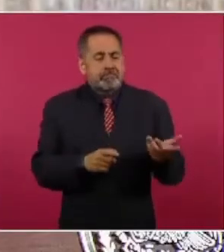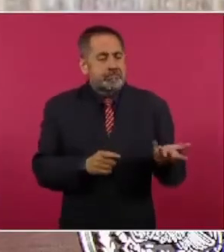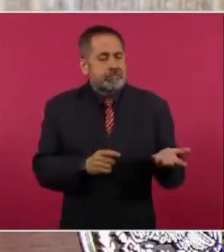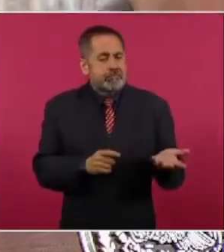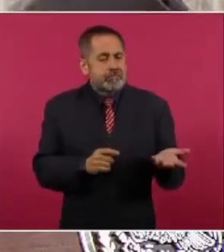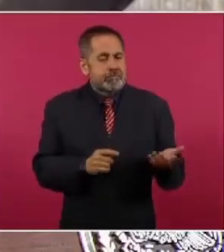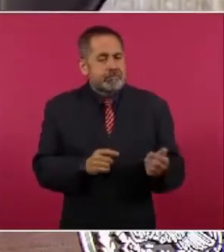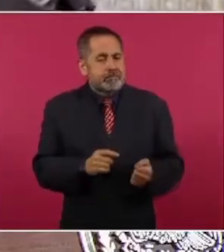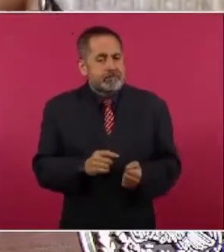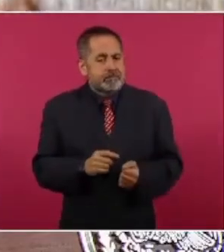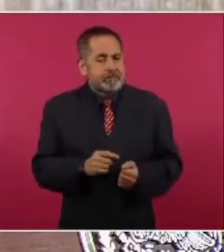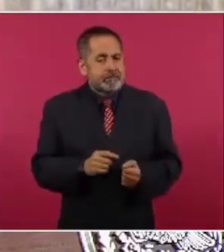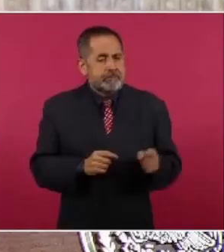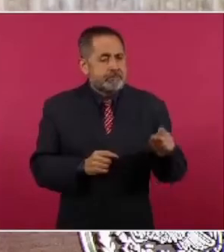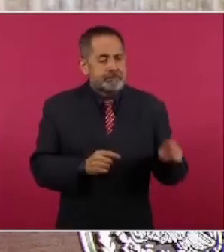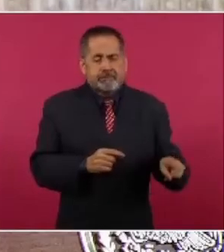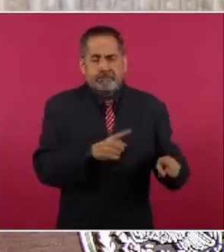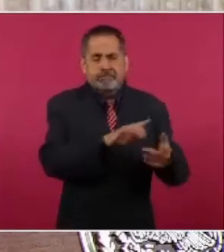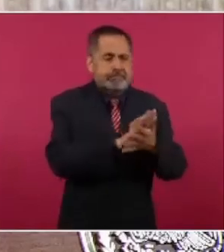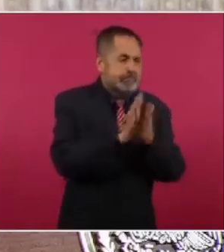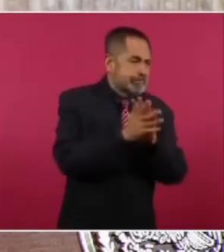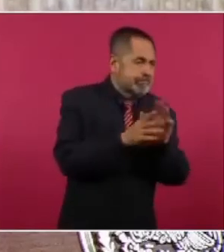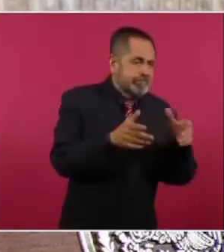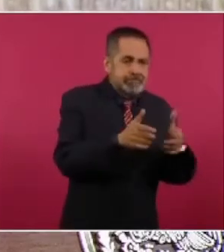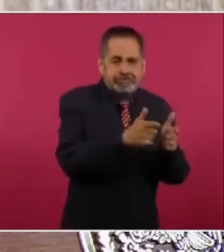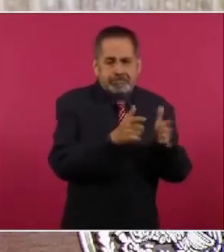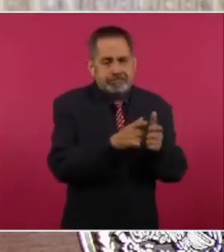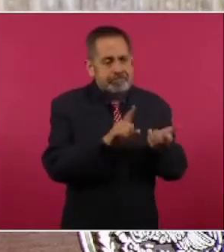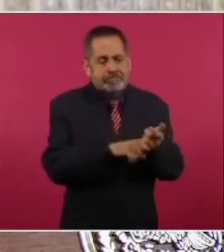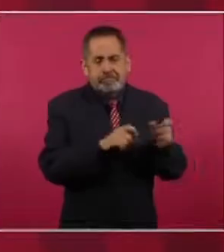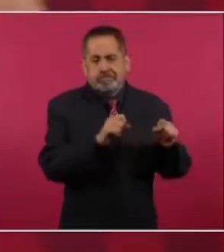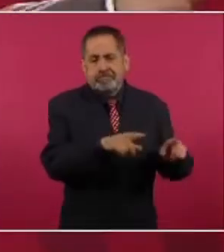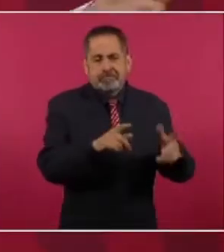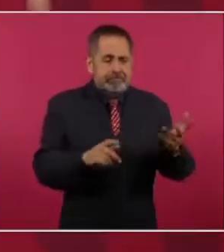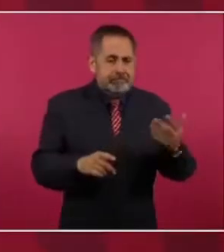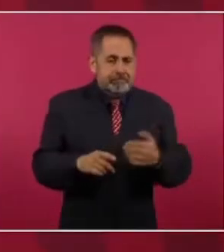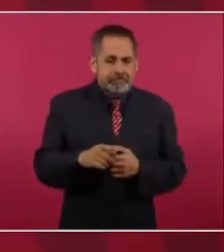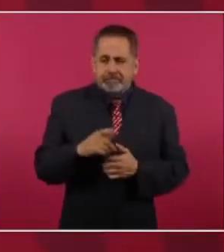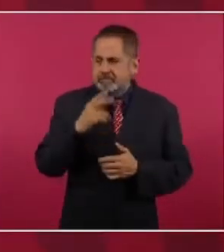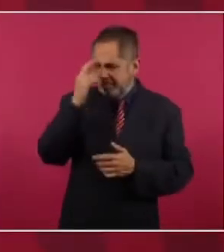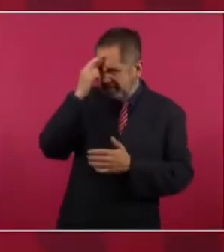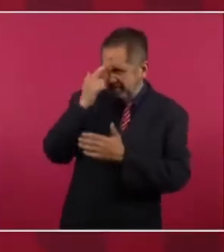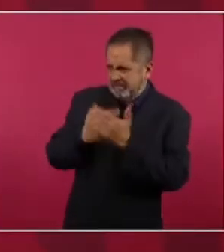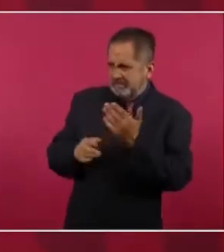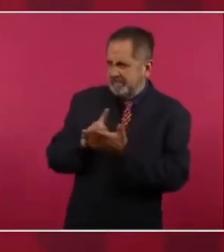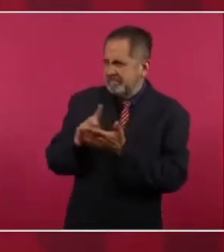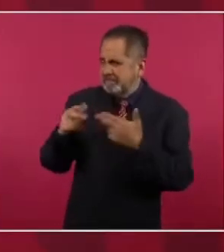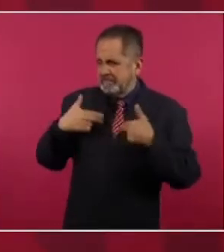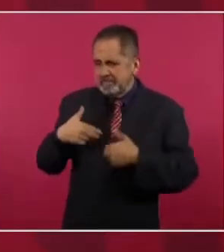de las complicidades para violar derechos humanos,